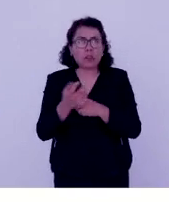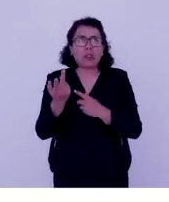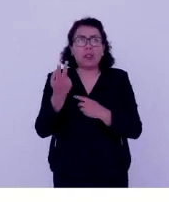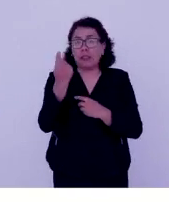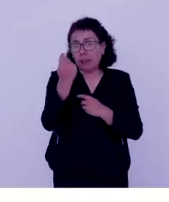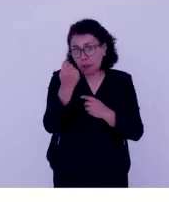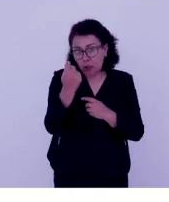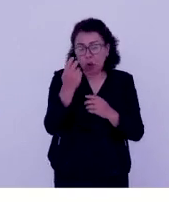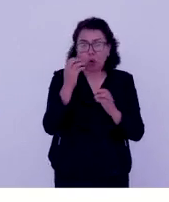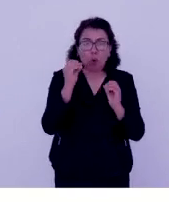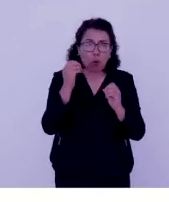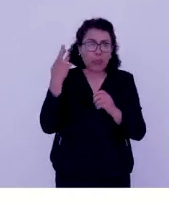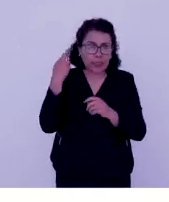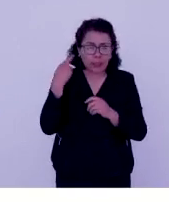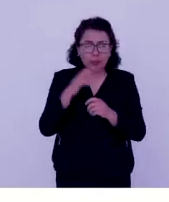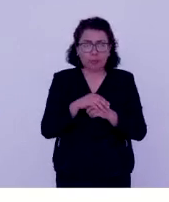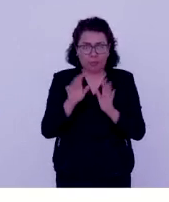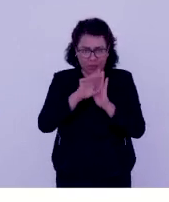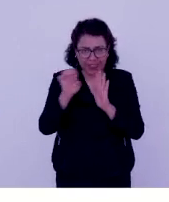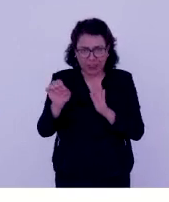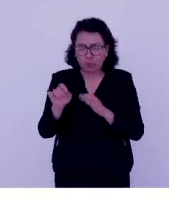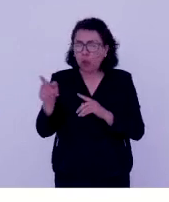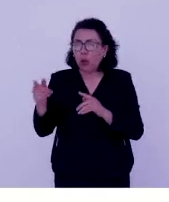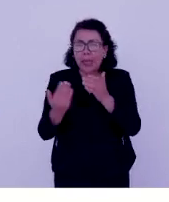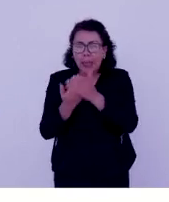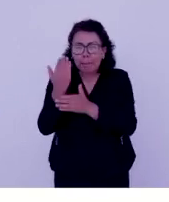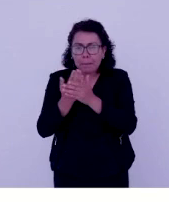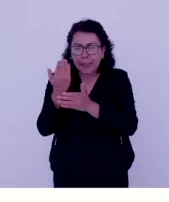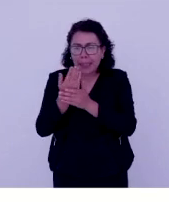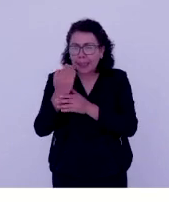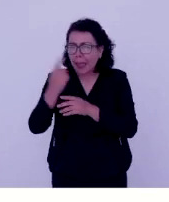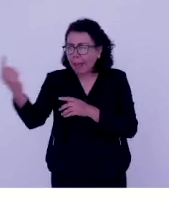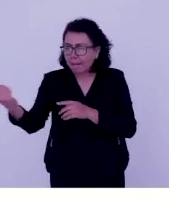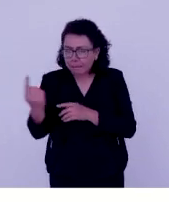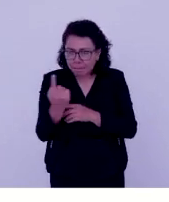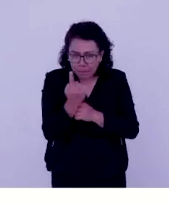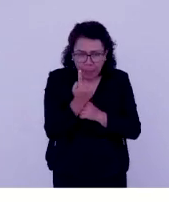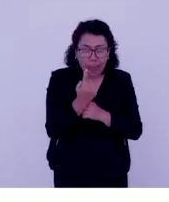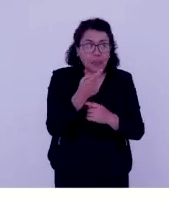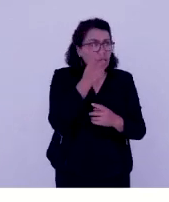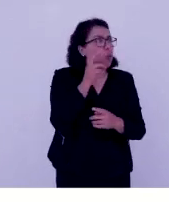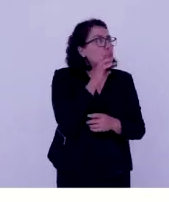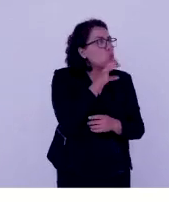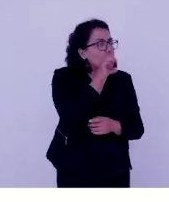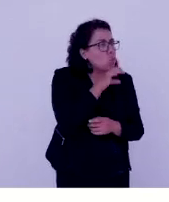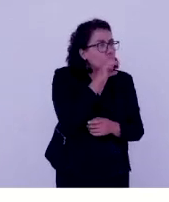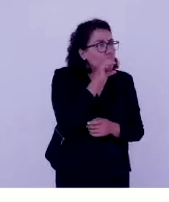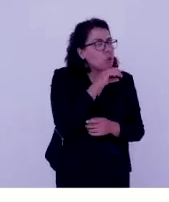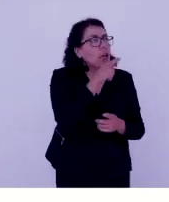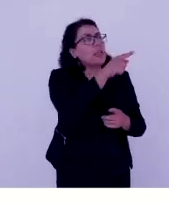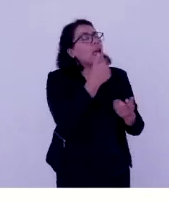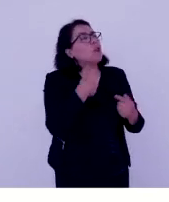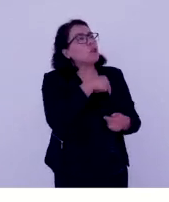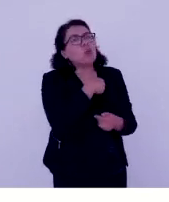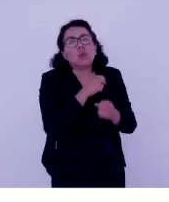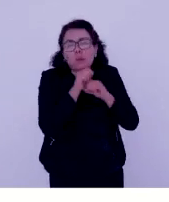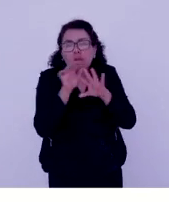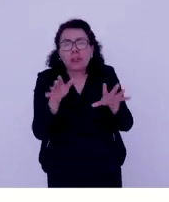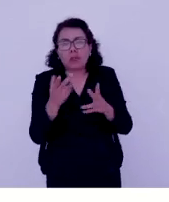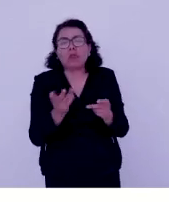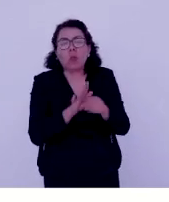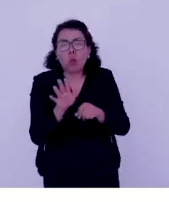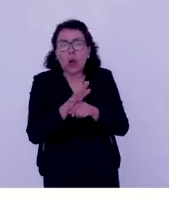mañanas al cruzar la plaza para ir a mi oficina están atentos y con necesidad de conocer información que generamos en el poder judicial o que como